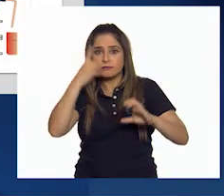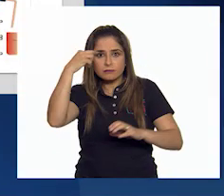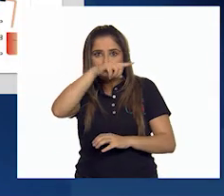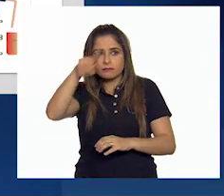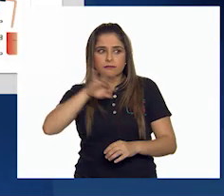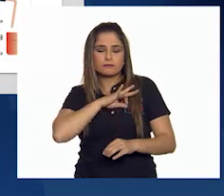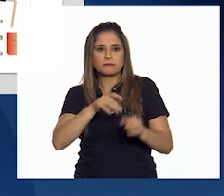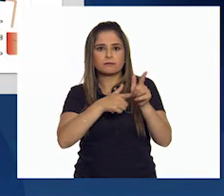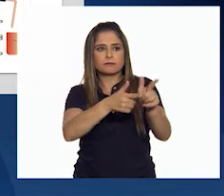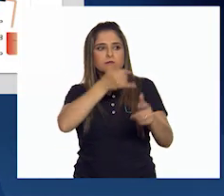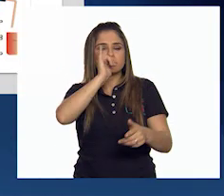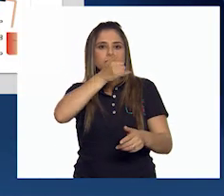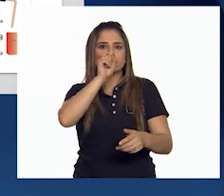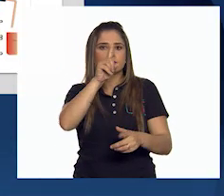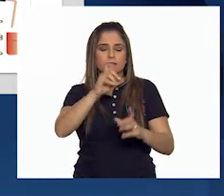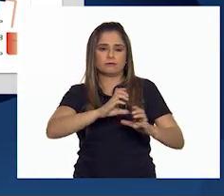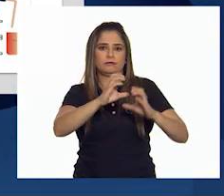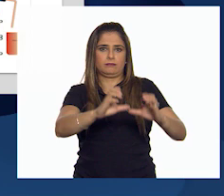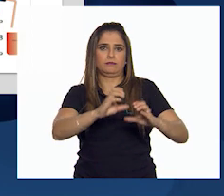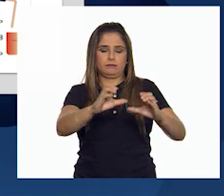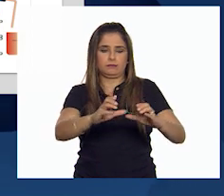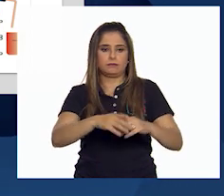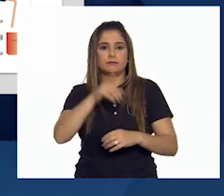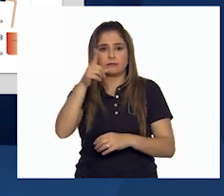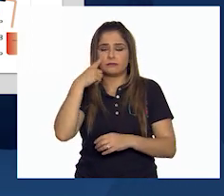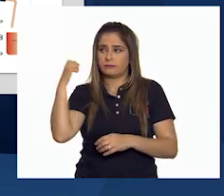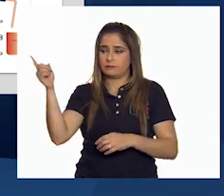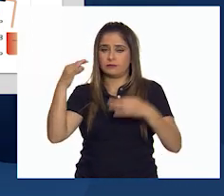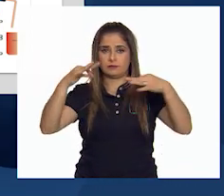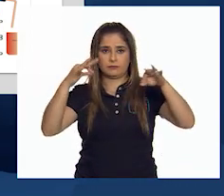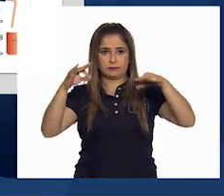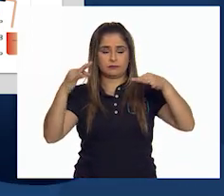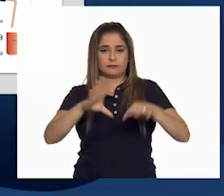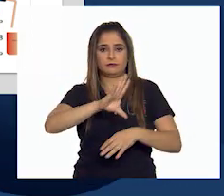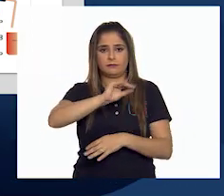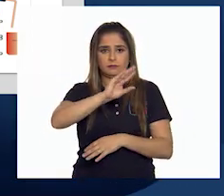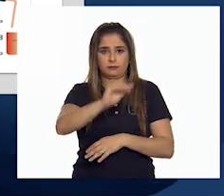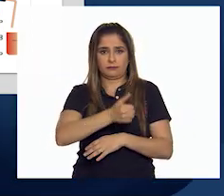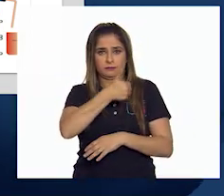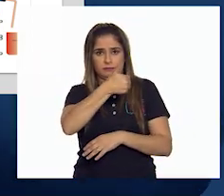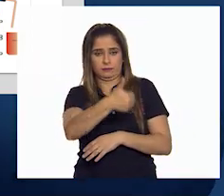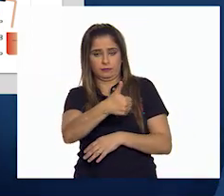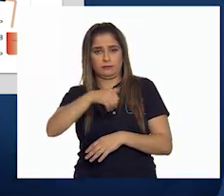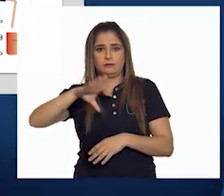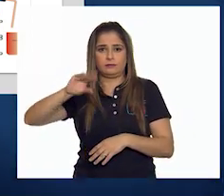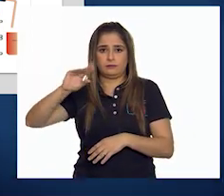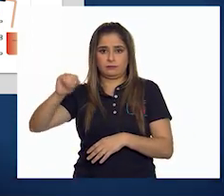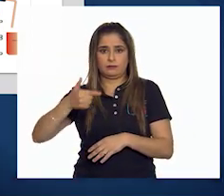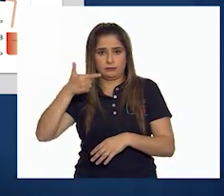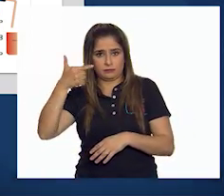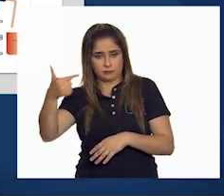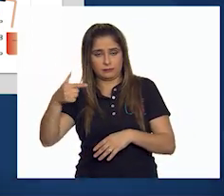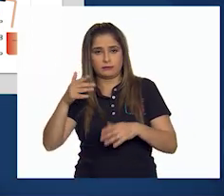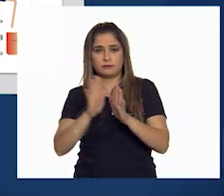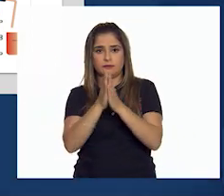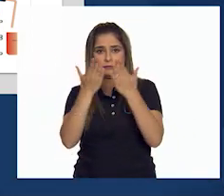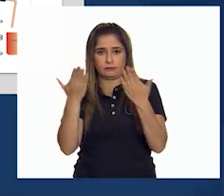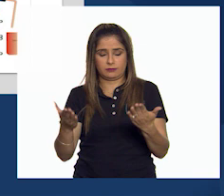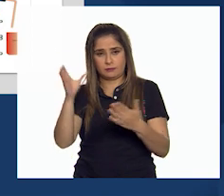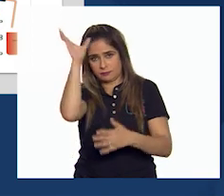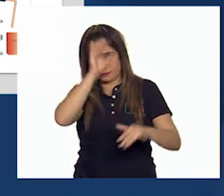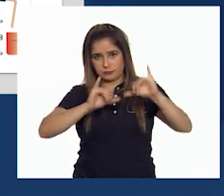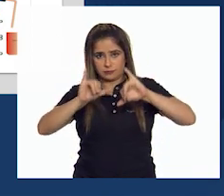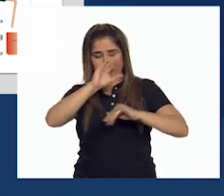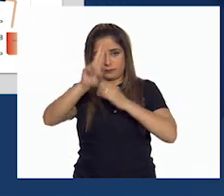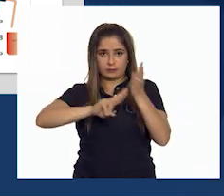sobre evaporación y filtración que se describen en las páginas 96 y 97 del libro de texto de